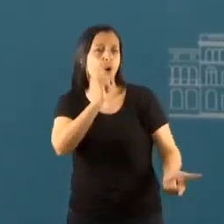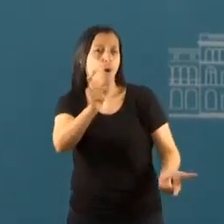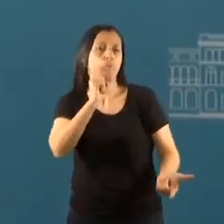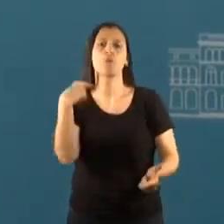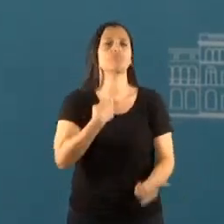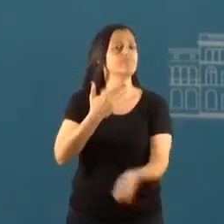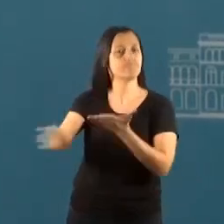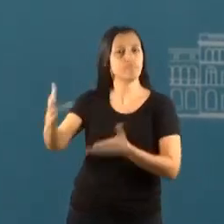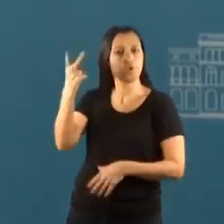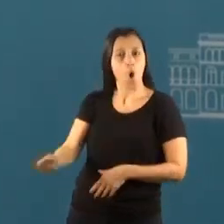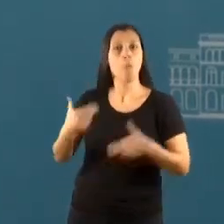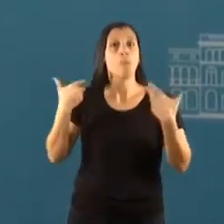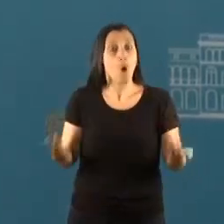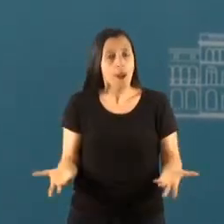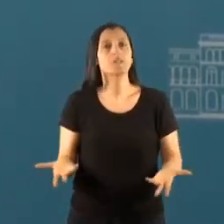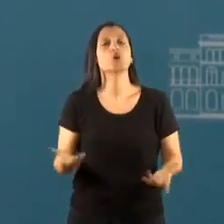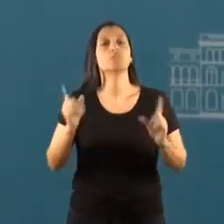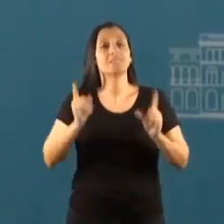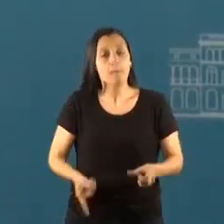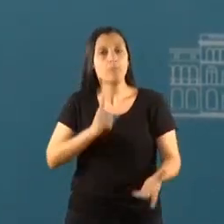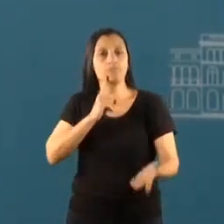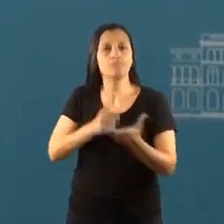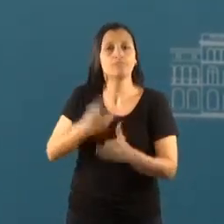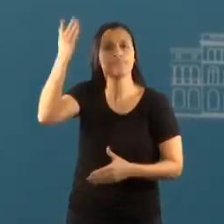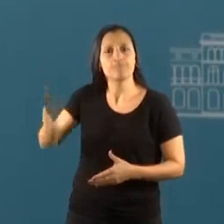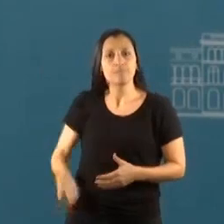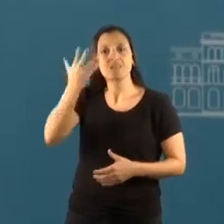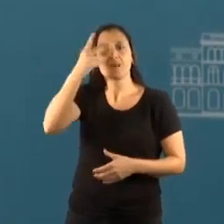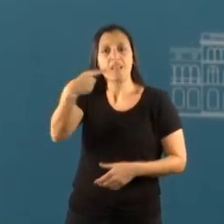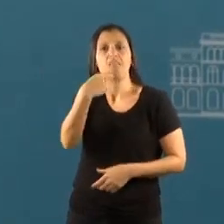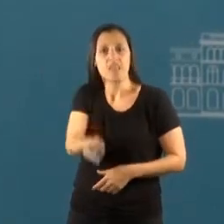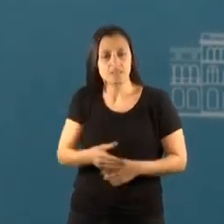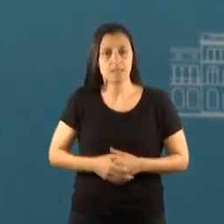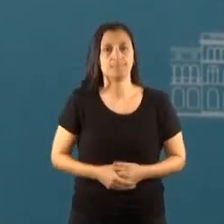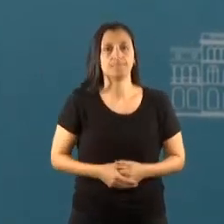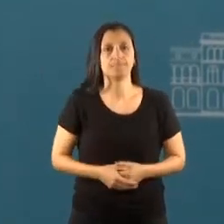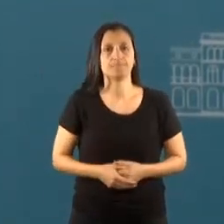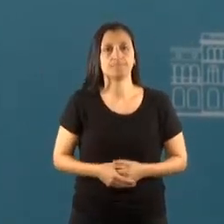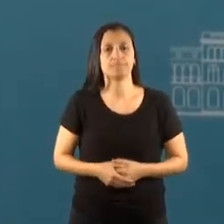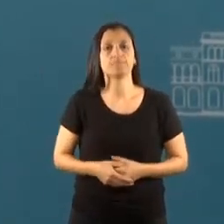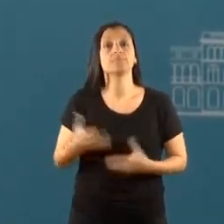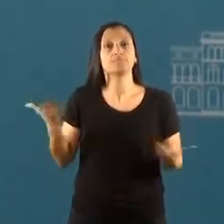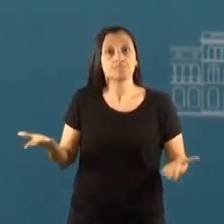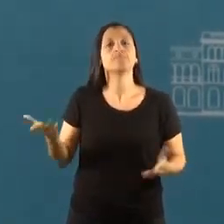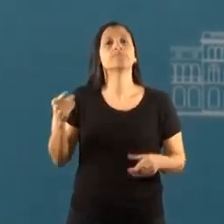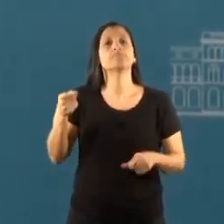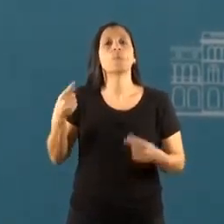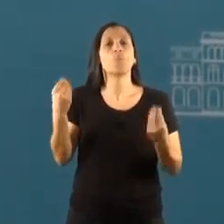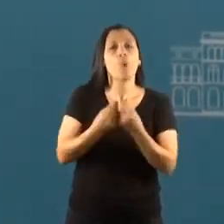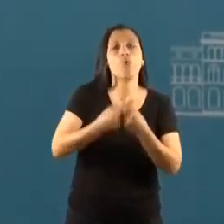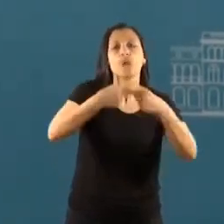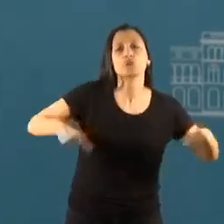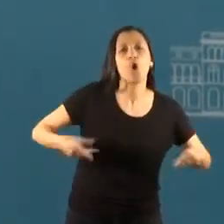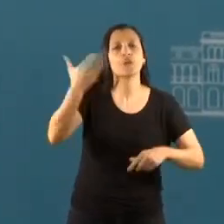los consejos de Orden de Mayo y Orden del Libertador San Martín dispusieron que por haber sido transgredidos tanto los ideales de